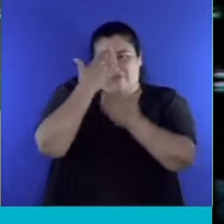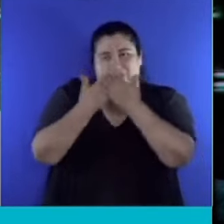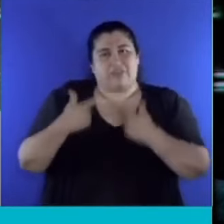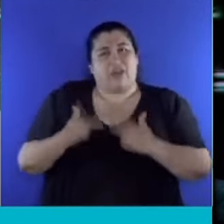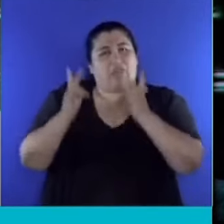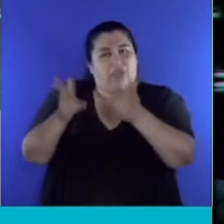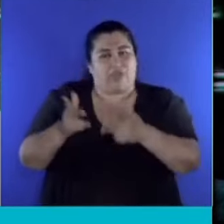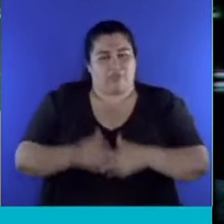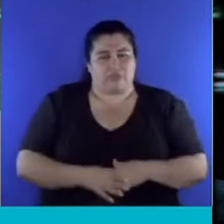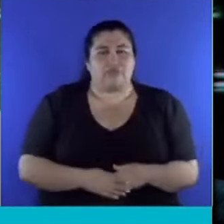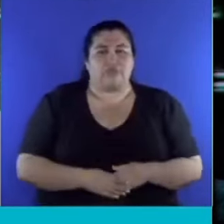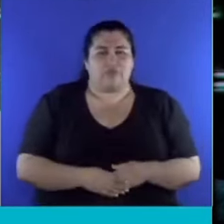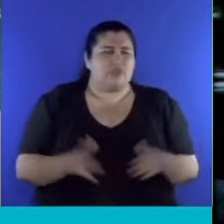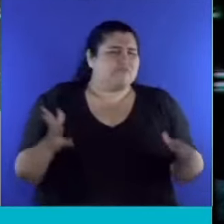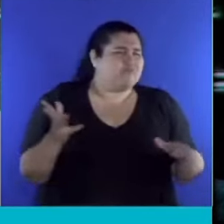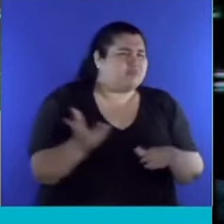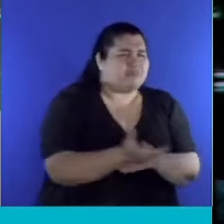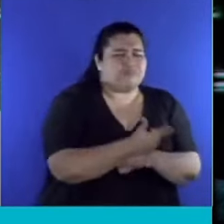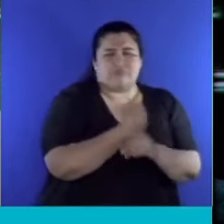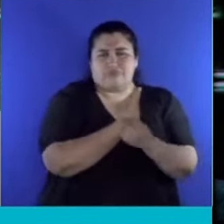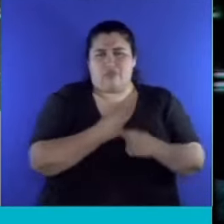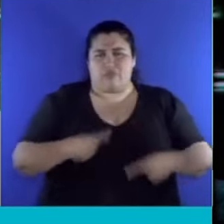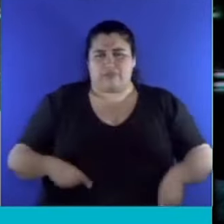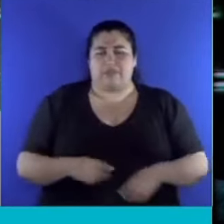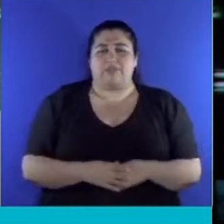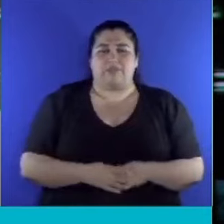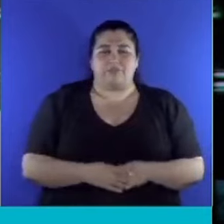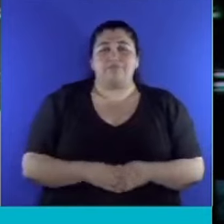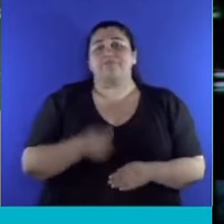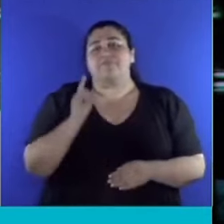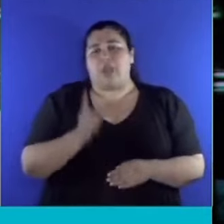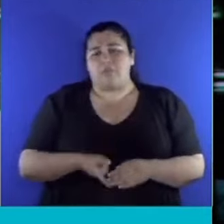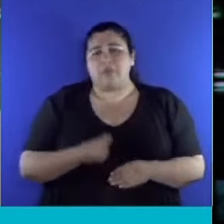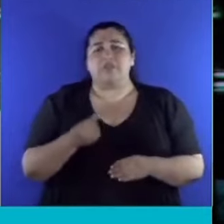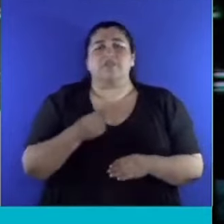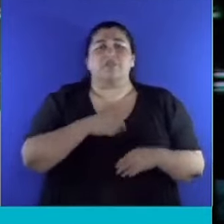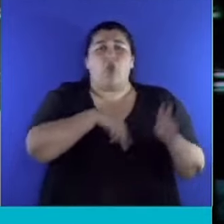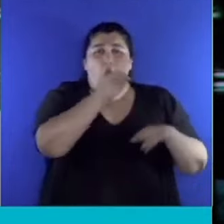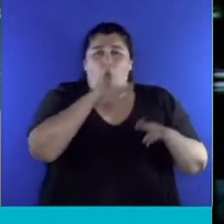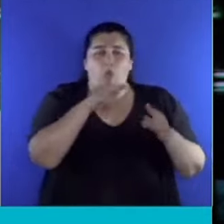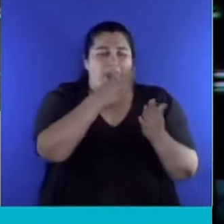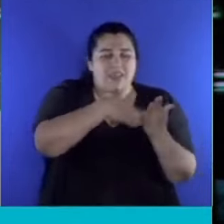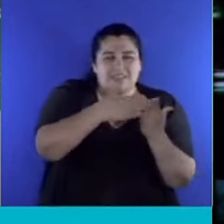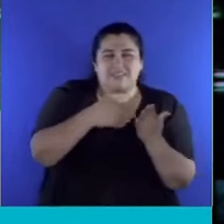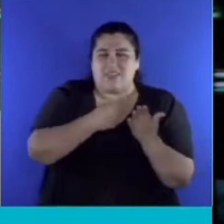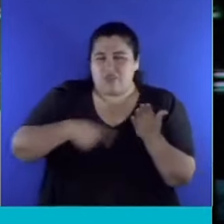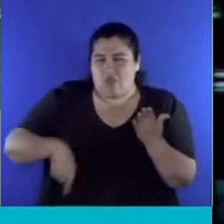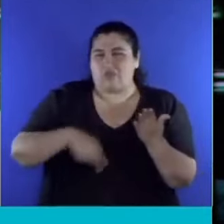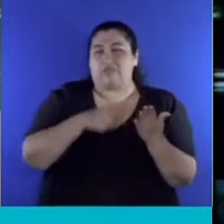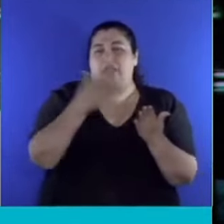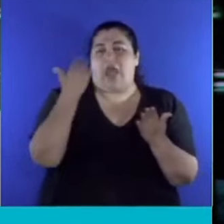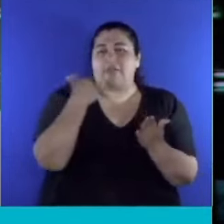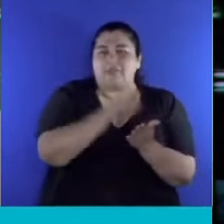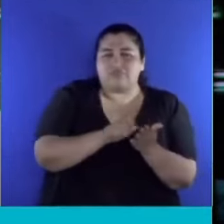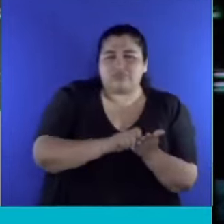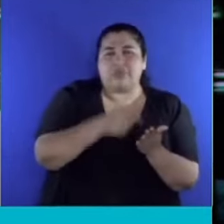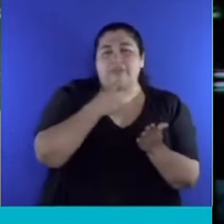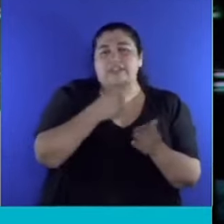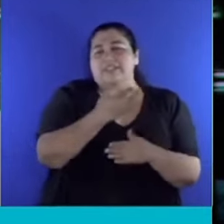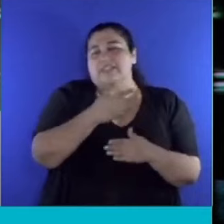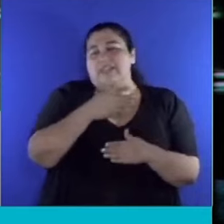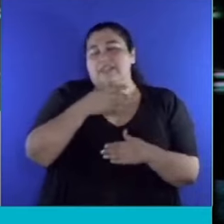se robaron todo como decíamos entre ellos obras inéditas como recién decía Juan se iba por el río